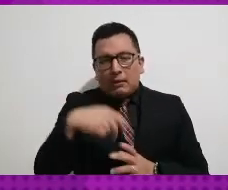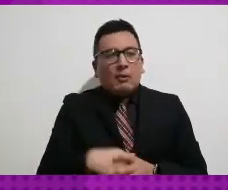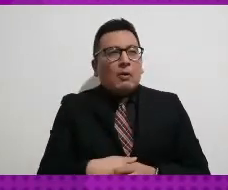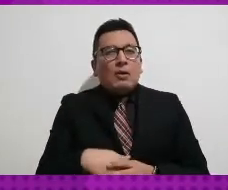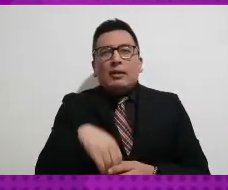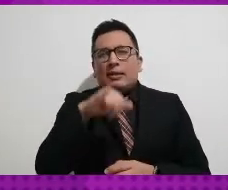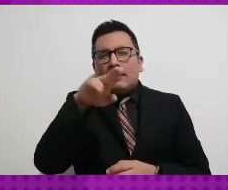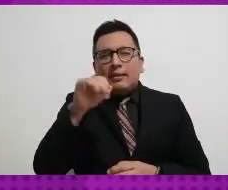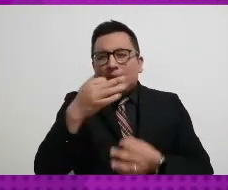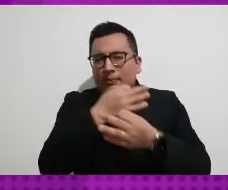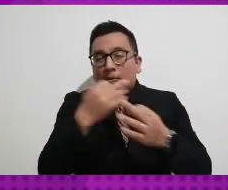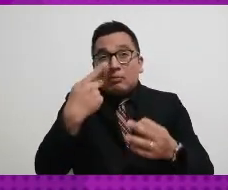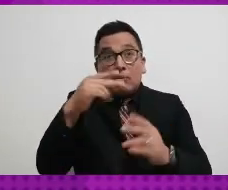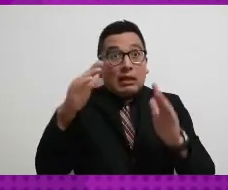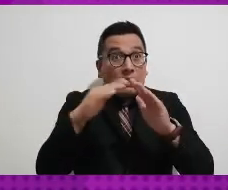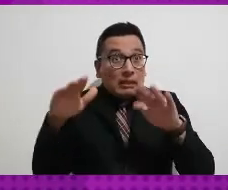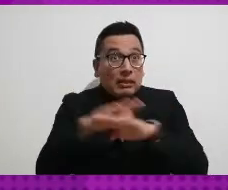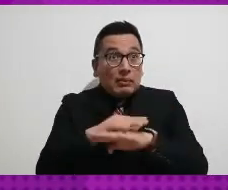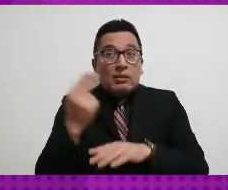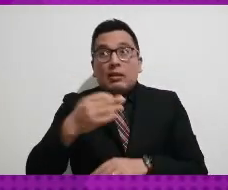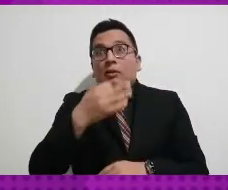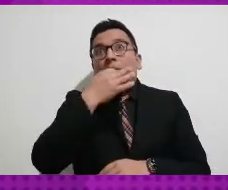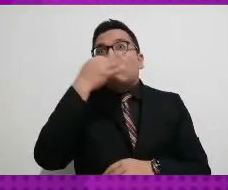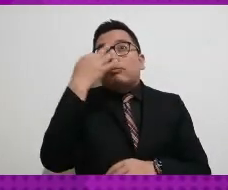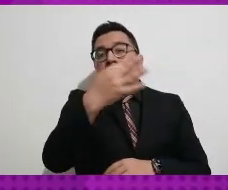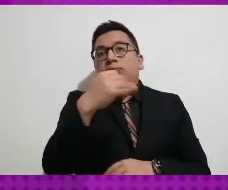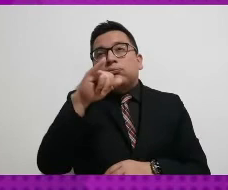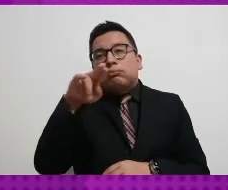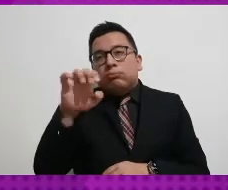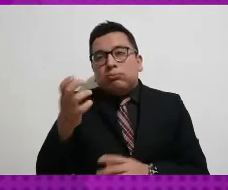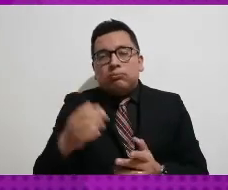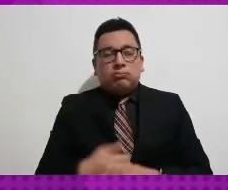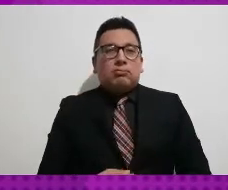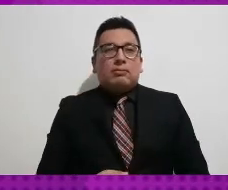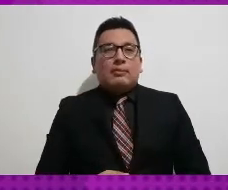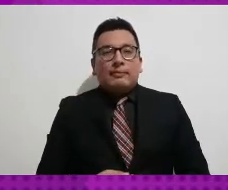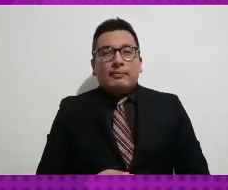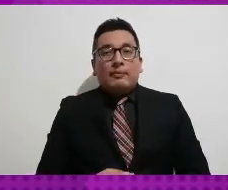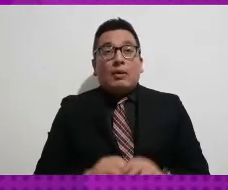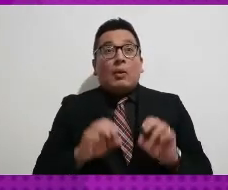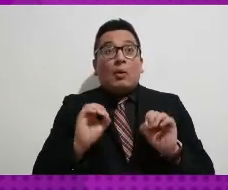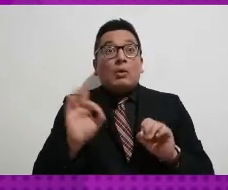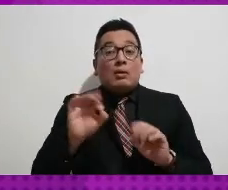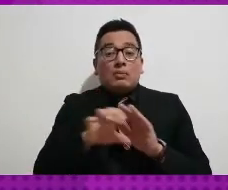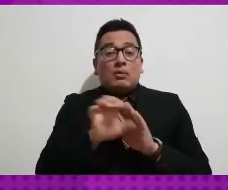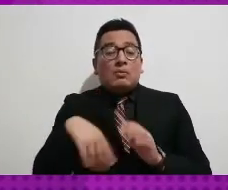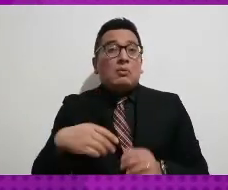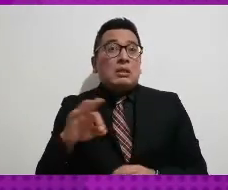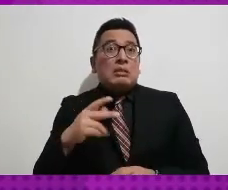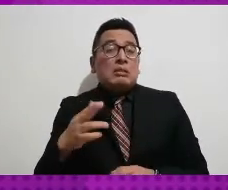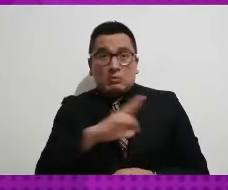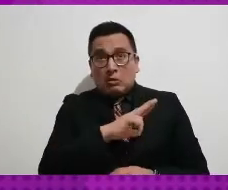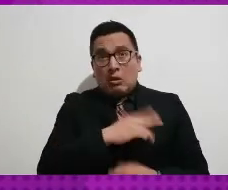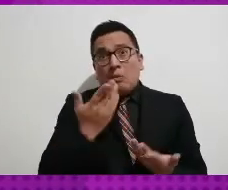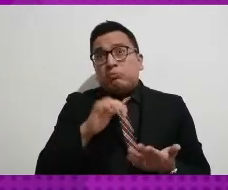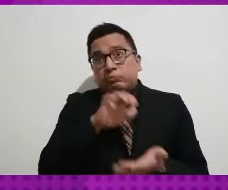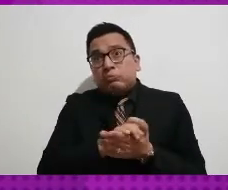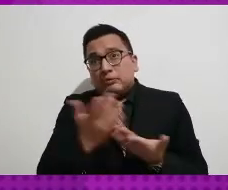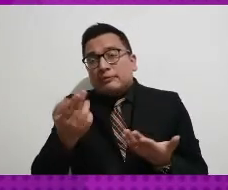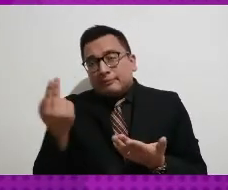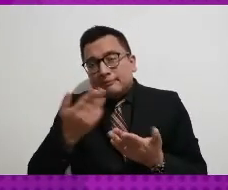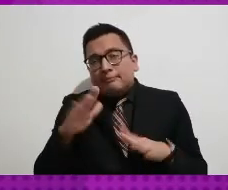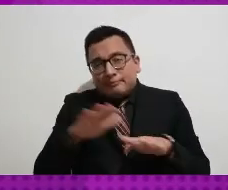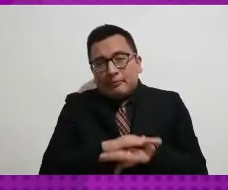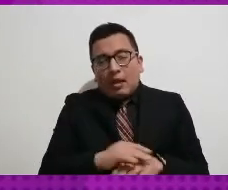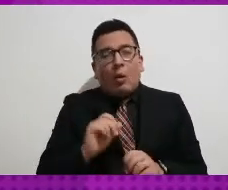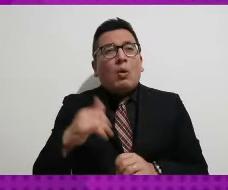si te cambiaste de domicilio, pues acude. Sí, de rectificación, bueno, muchas veces puede ser que cambie el estado civil de la persona, el